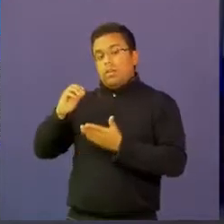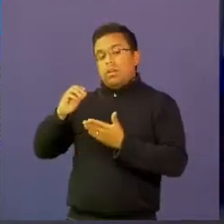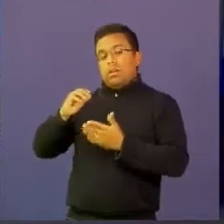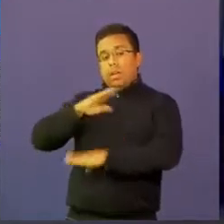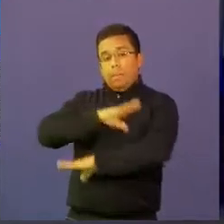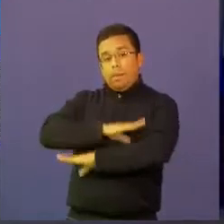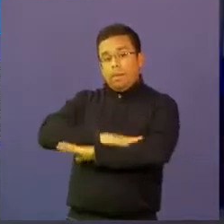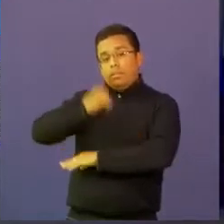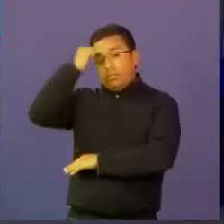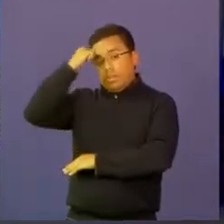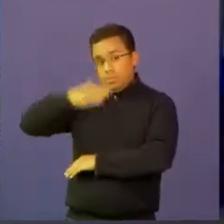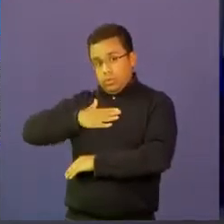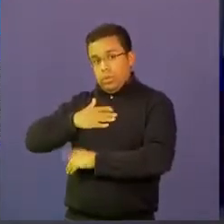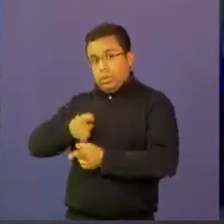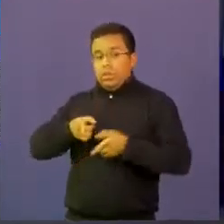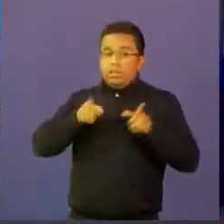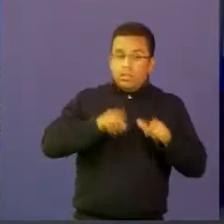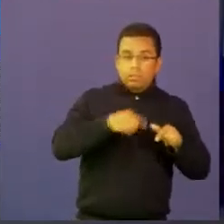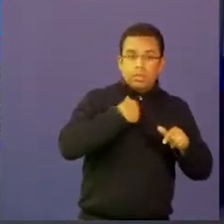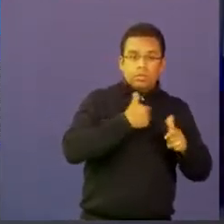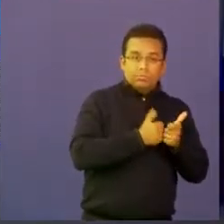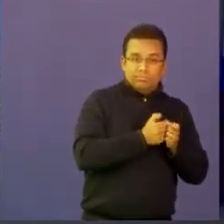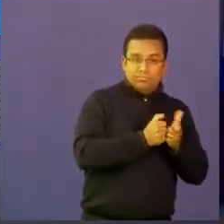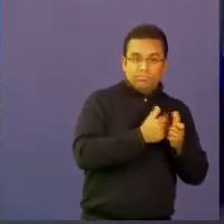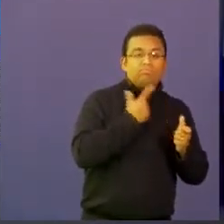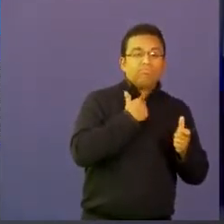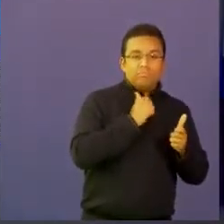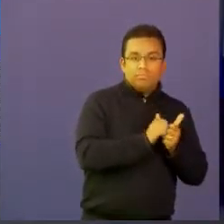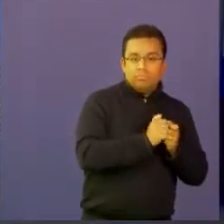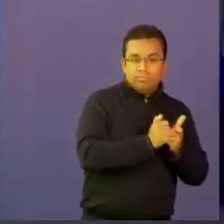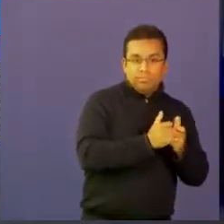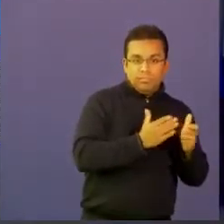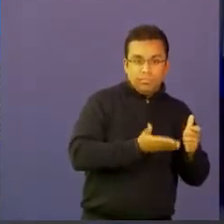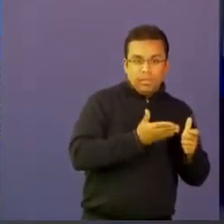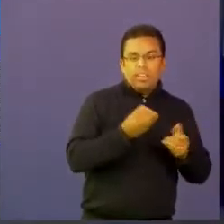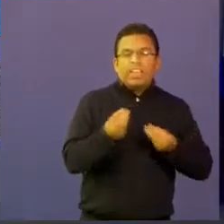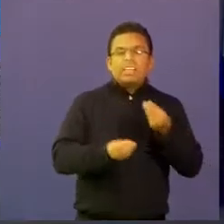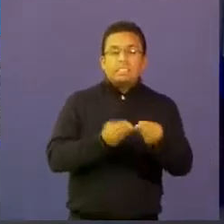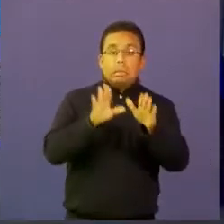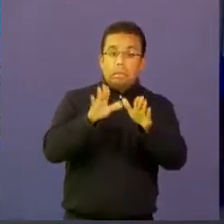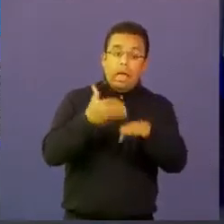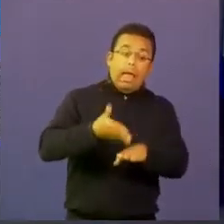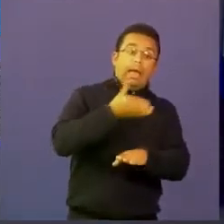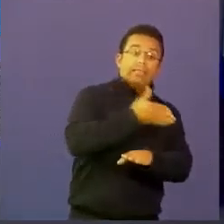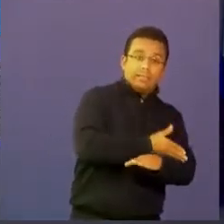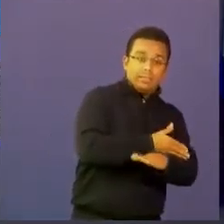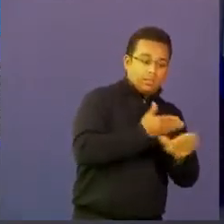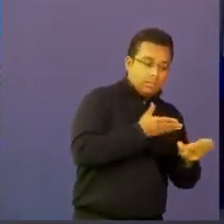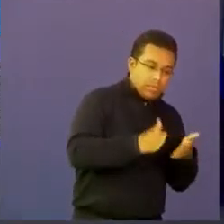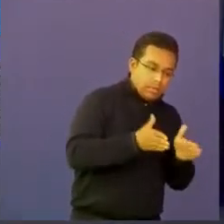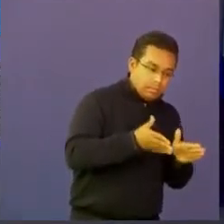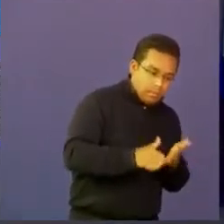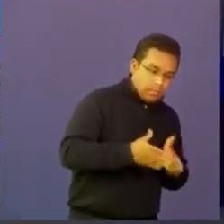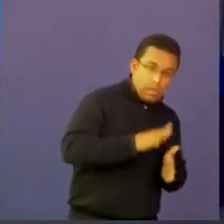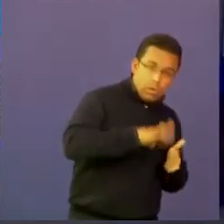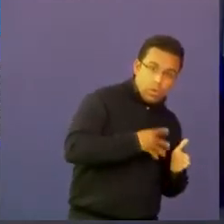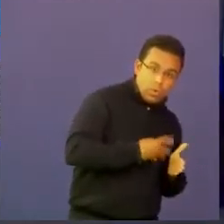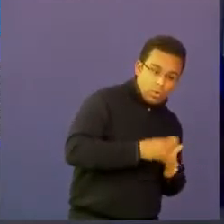como de la de gamer que tengo es que hay que planear y planificar bien sus actividades